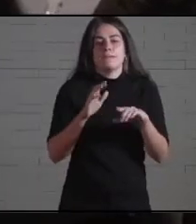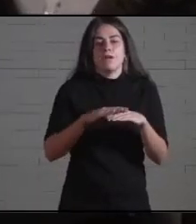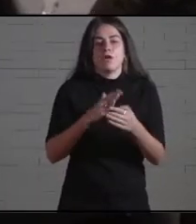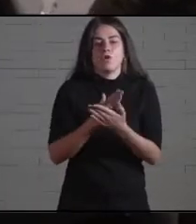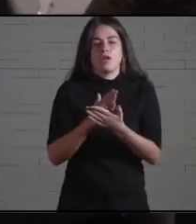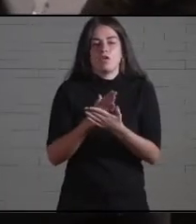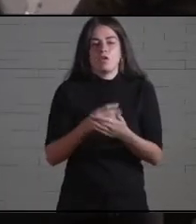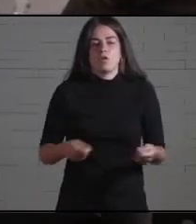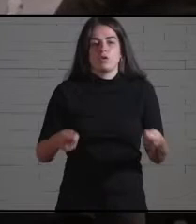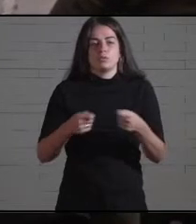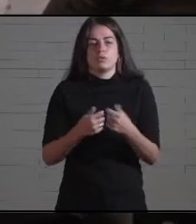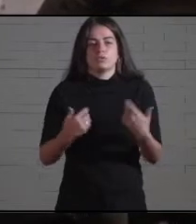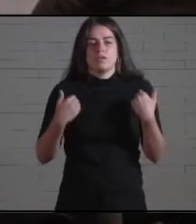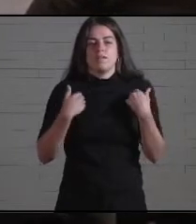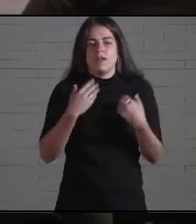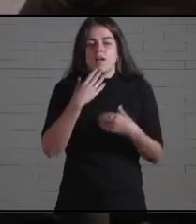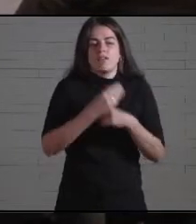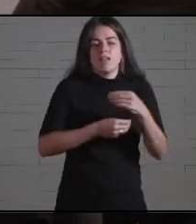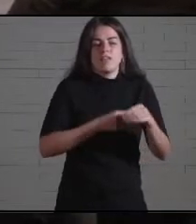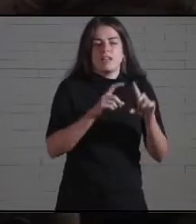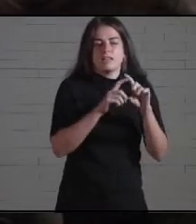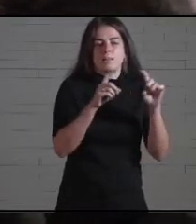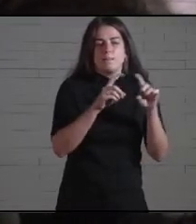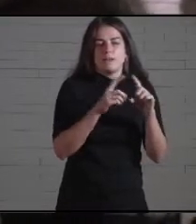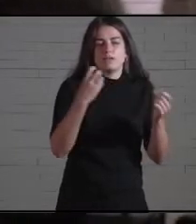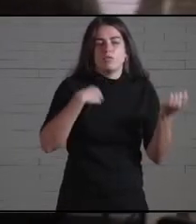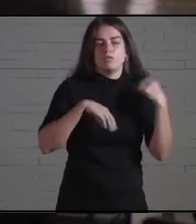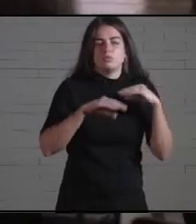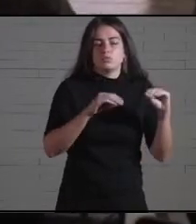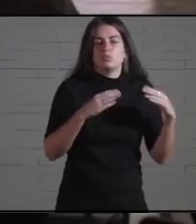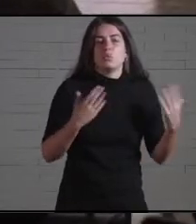apartado que voy a tocar muy brevemente solamente,